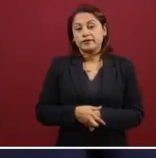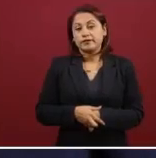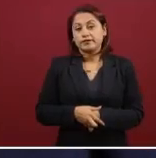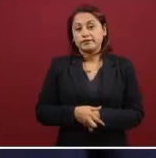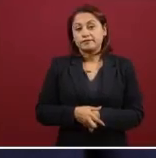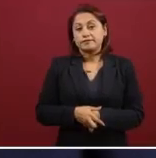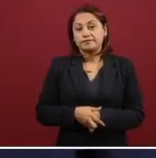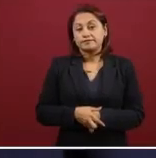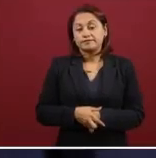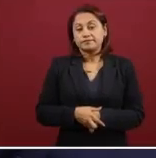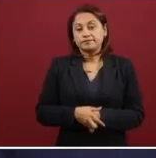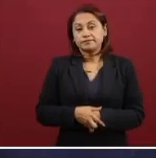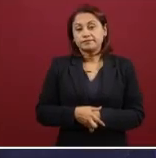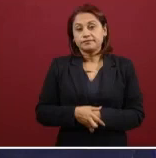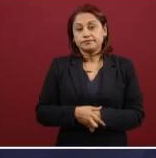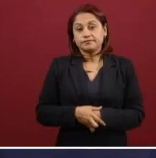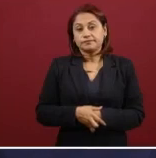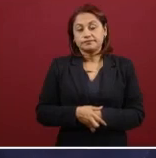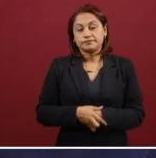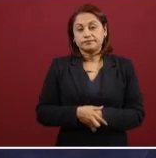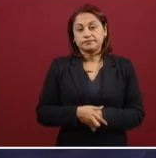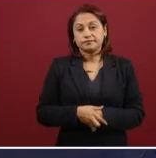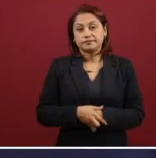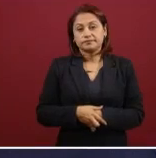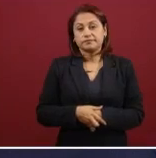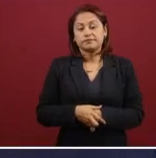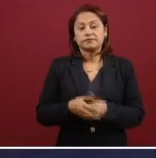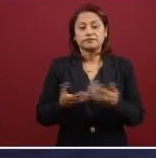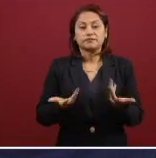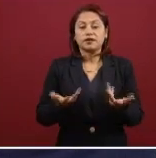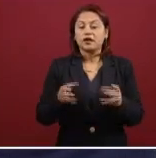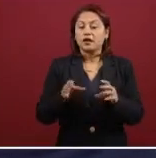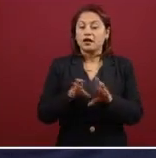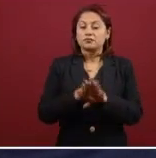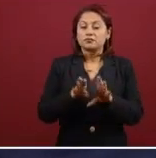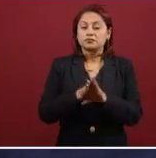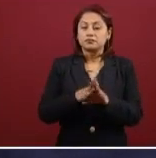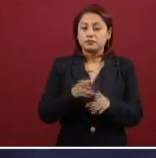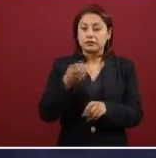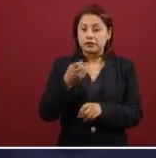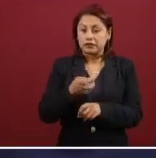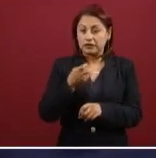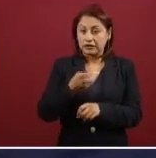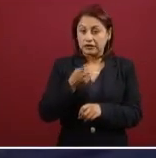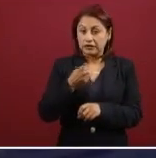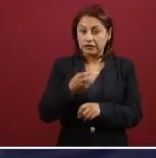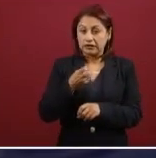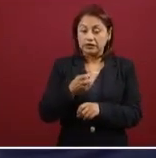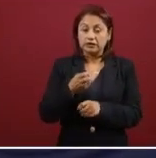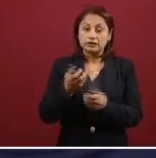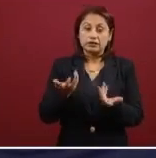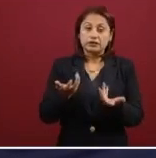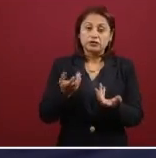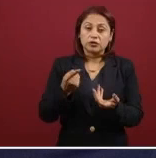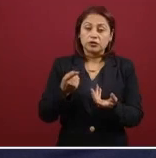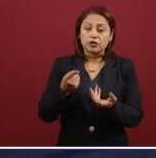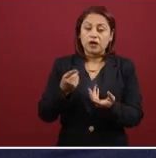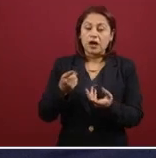a que afecte, sino que se pueda demostrar que al contrario ayuda,